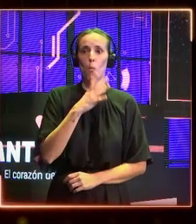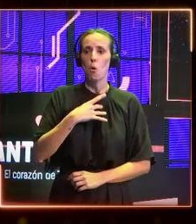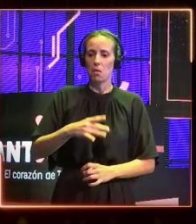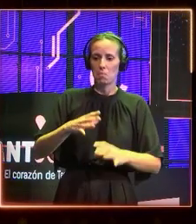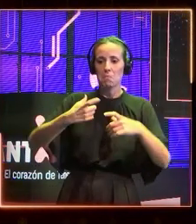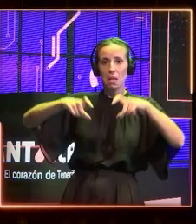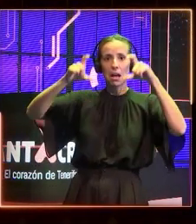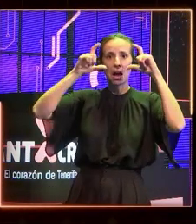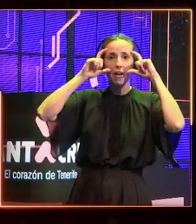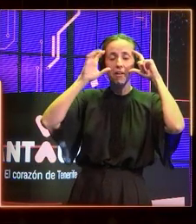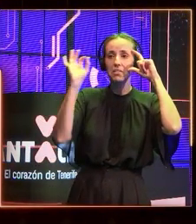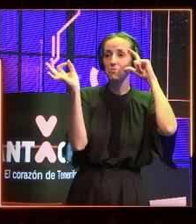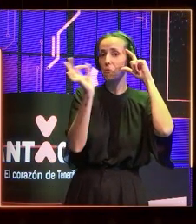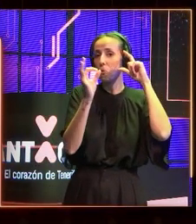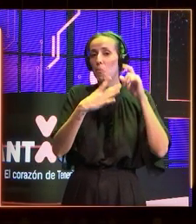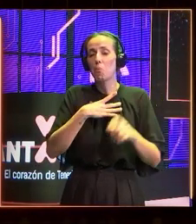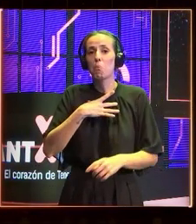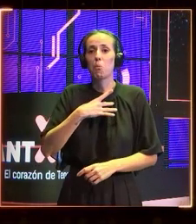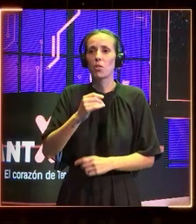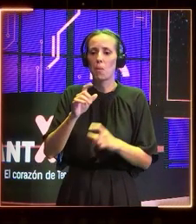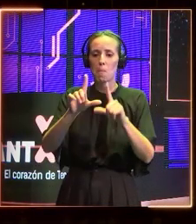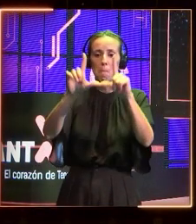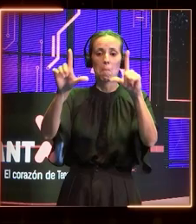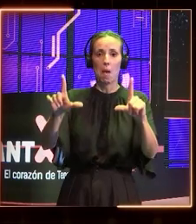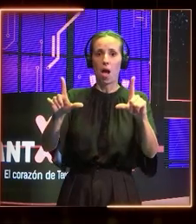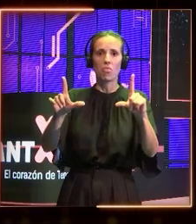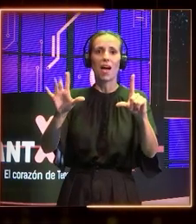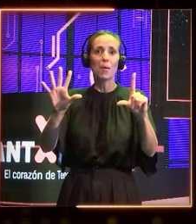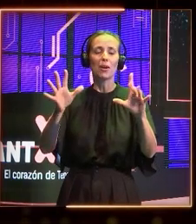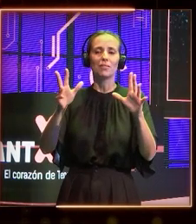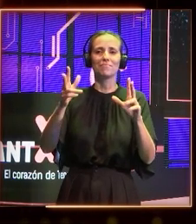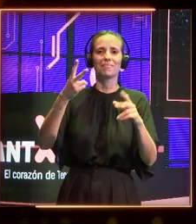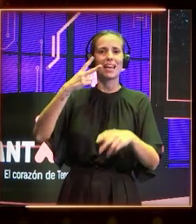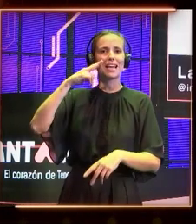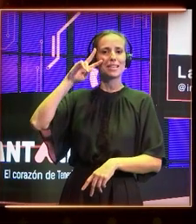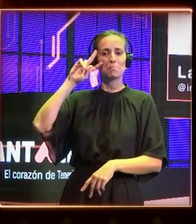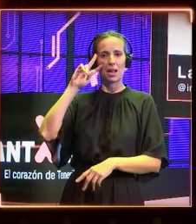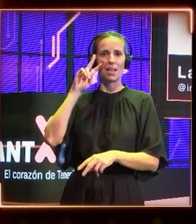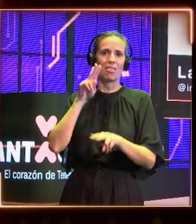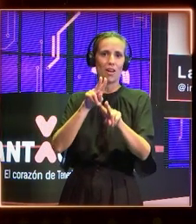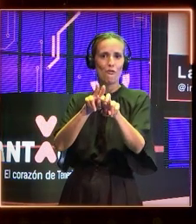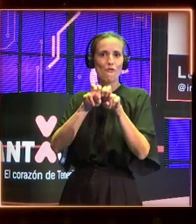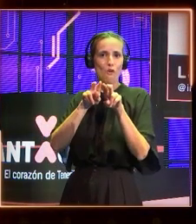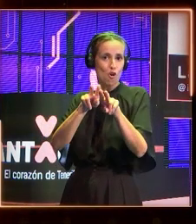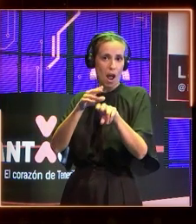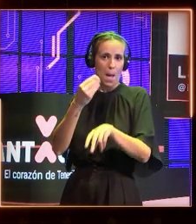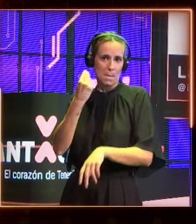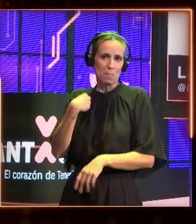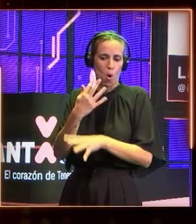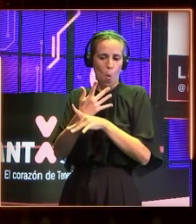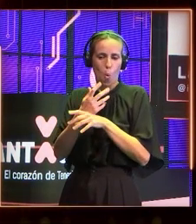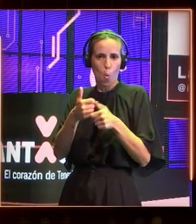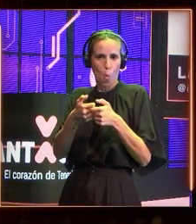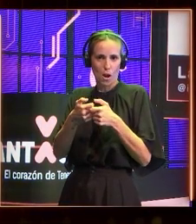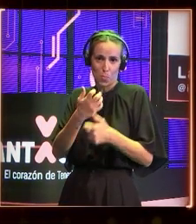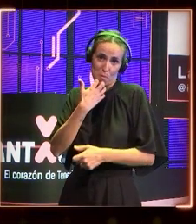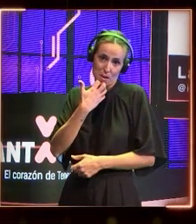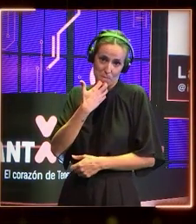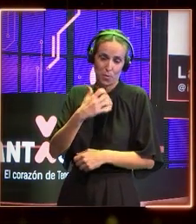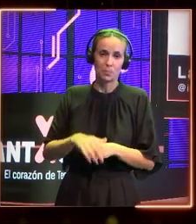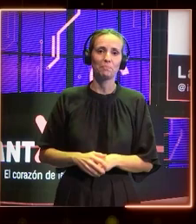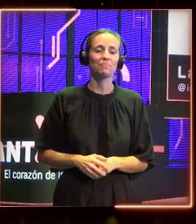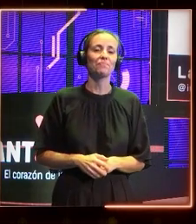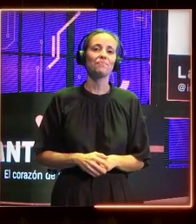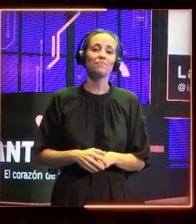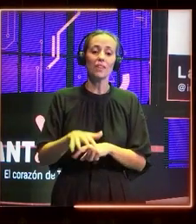gafas o puede ser simplemente a través de una pantalla como esas experiencias en fortnite y bueno dentro de de este de este nuevo